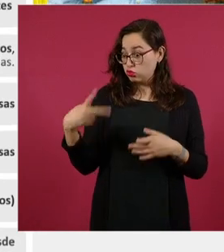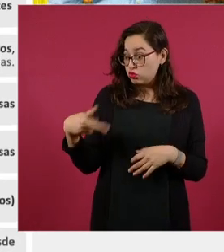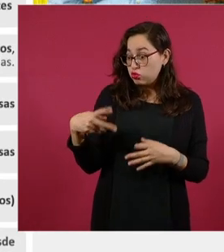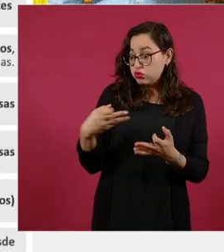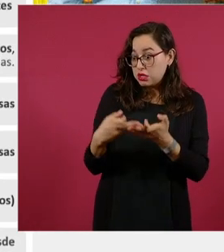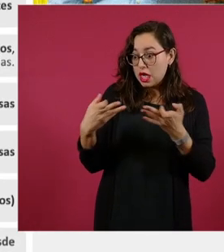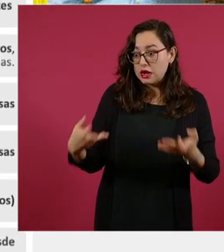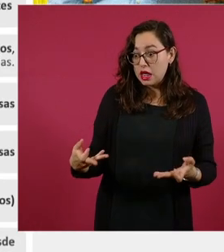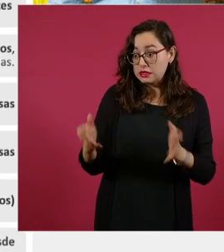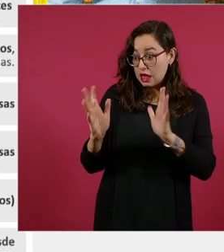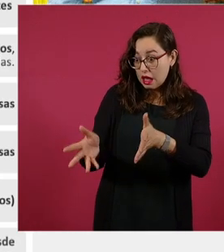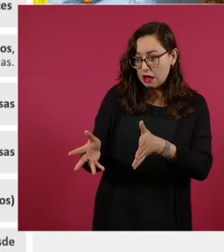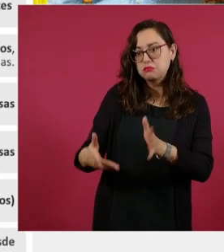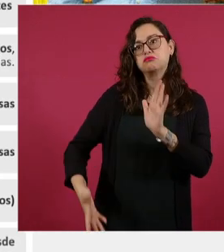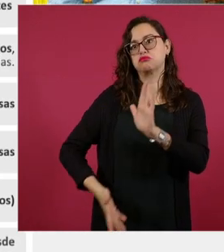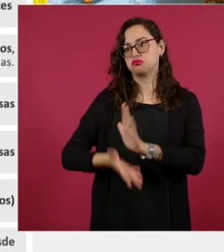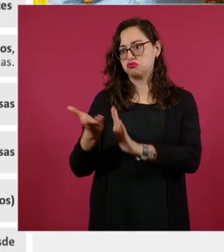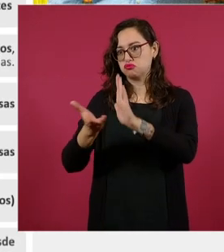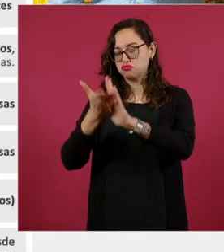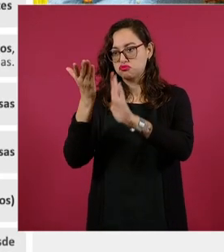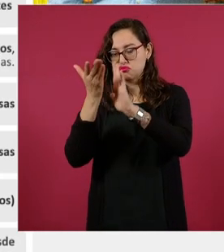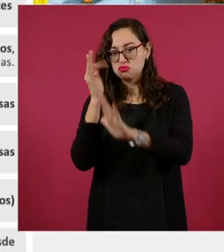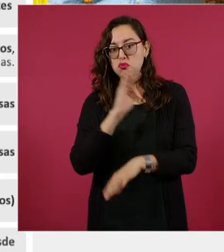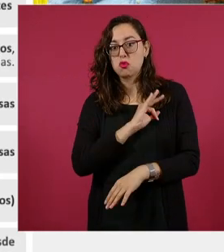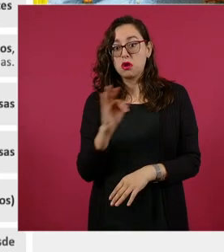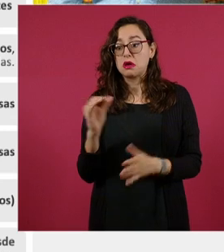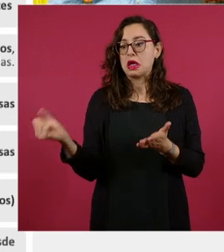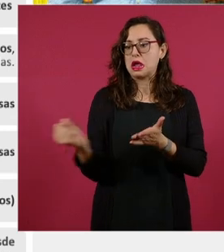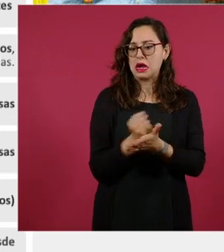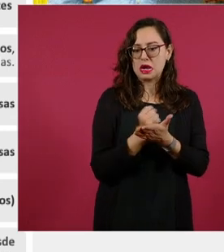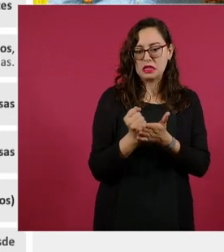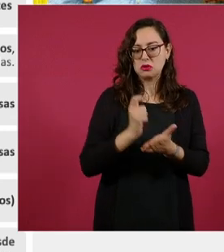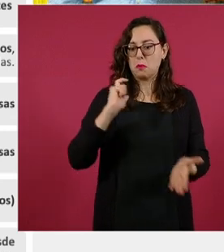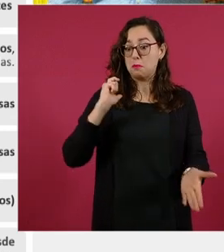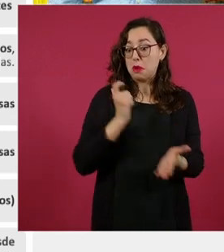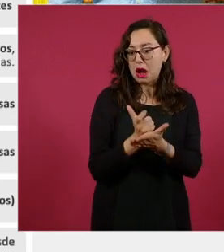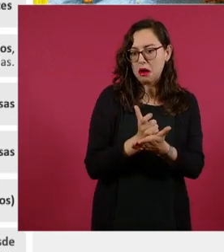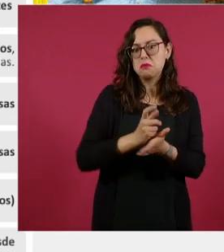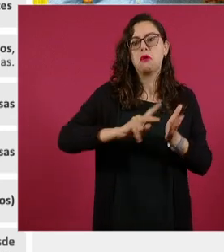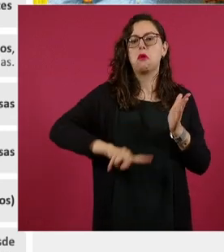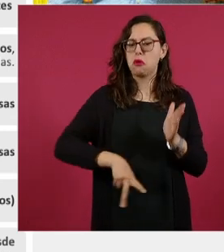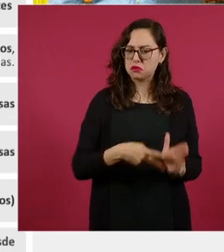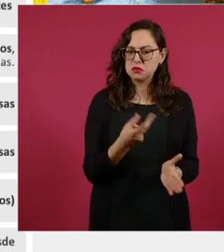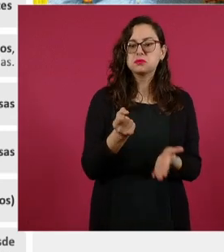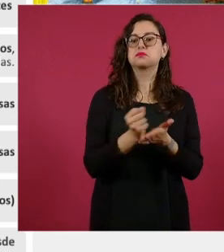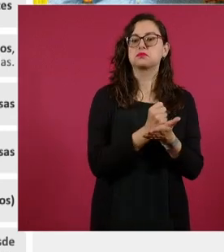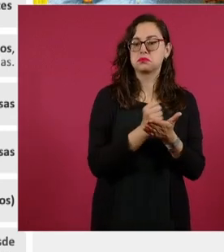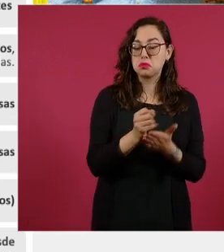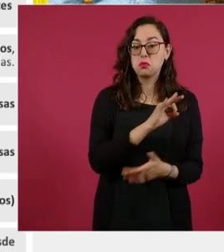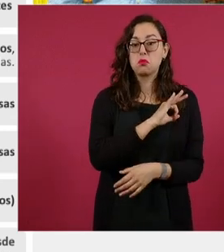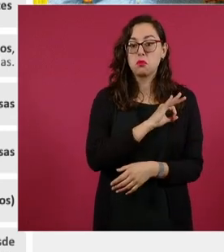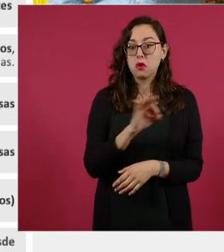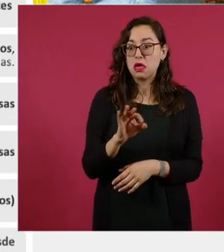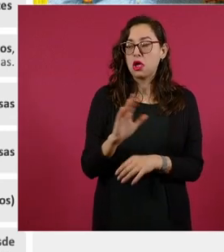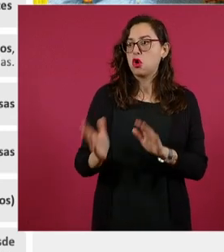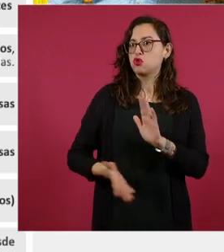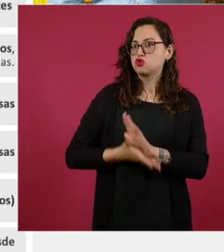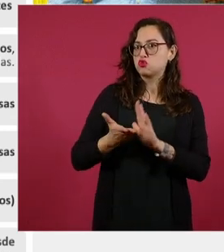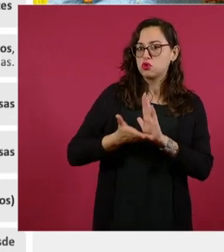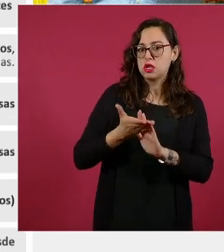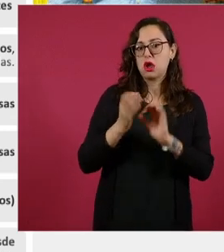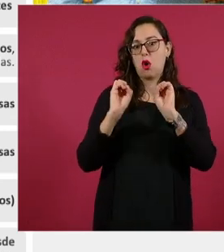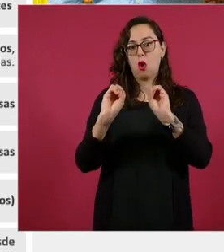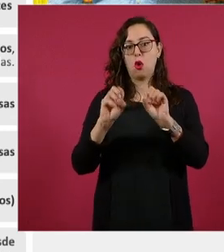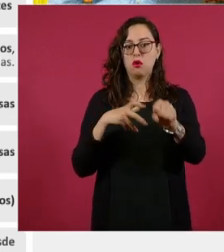sacar los créditos que quieras, siempre y cuando acabes de pagar el anterior. Créditos de mejora, créditos para poblaciones